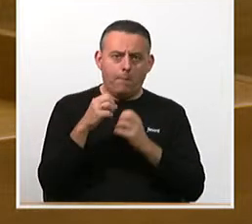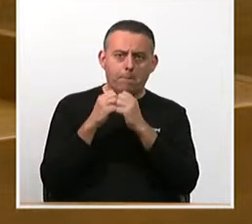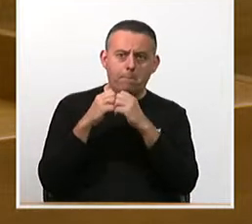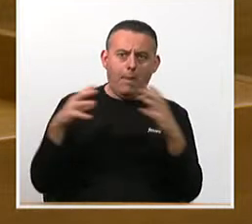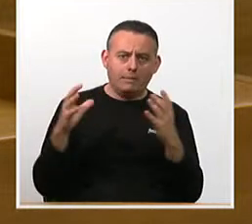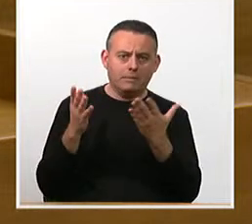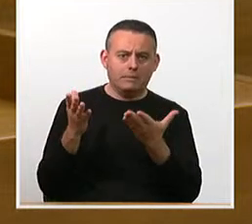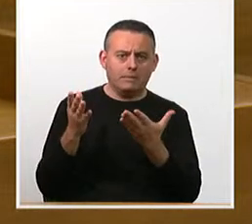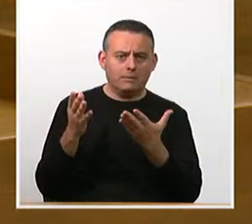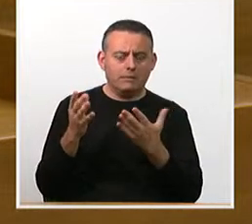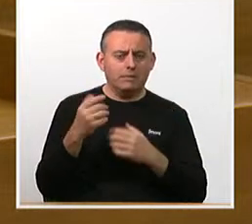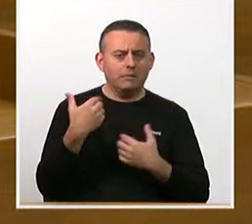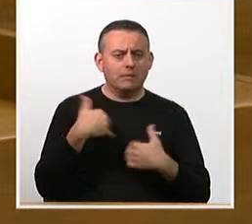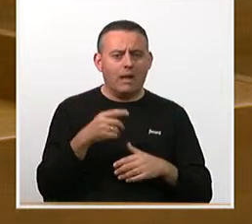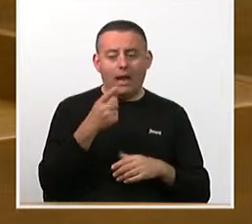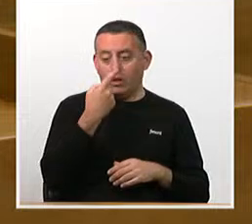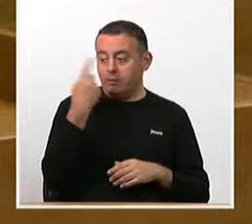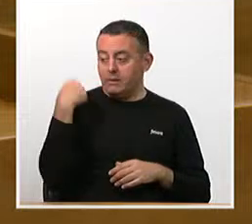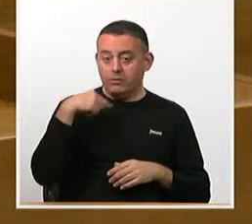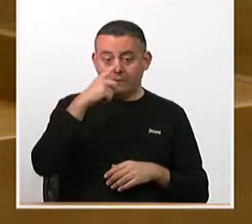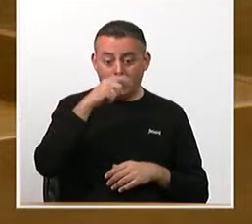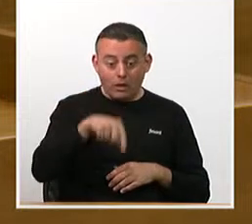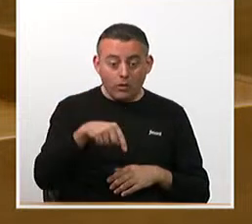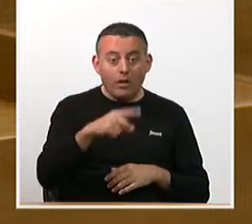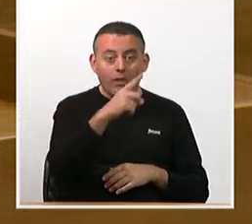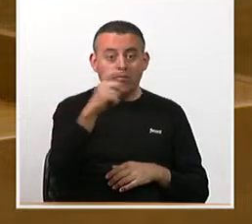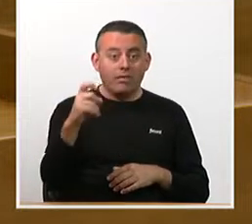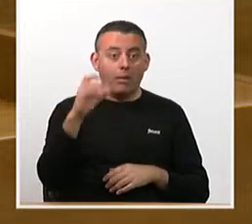100% con respecto al año pasado